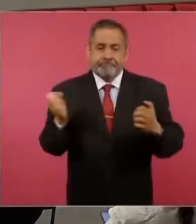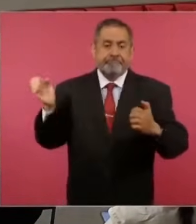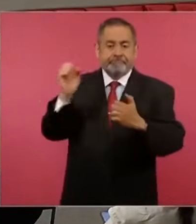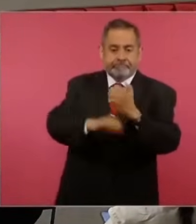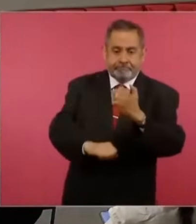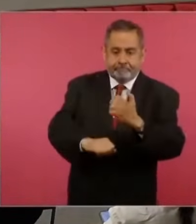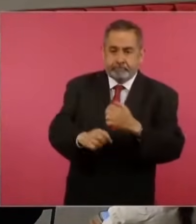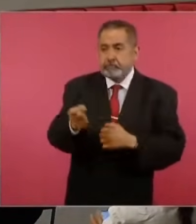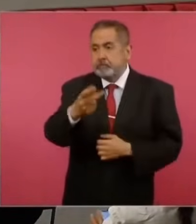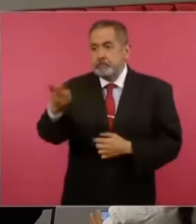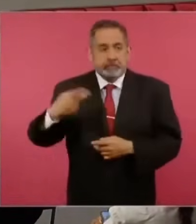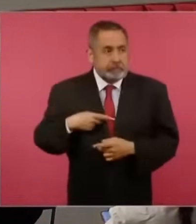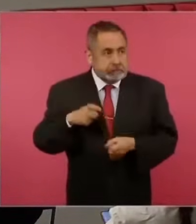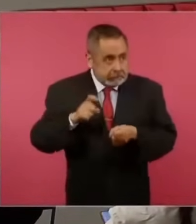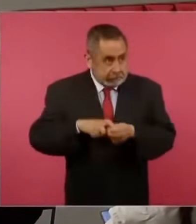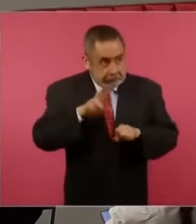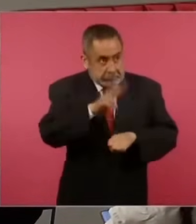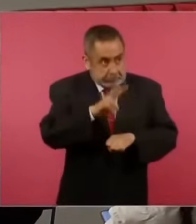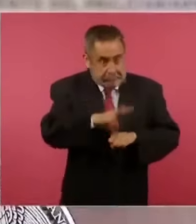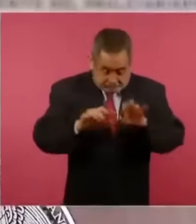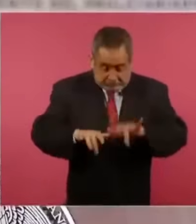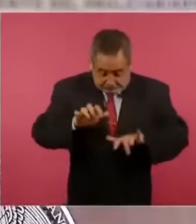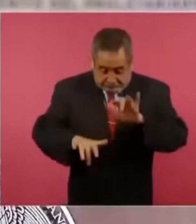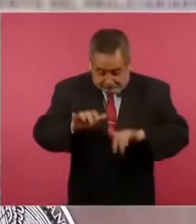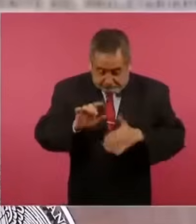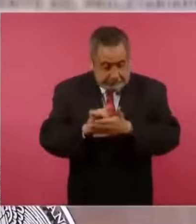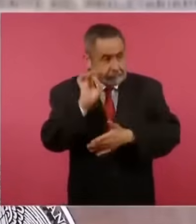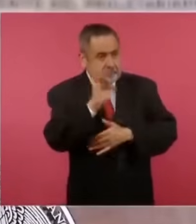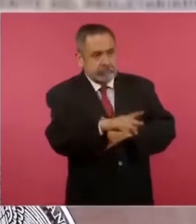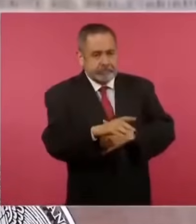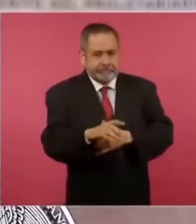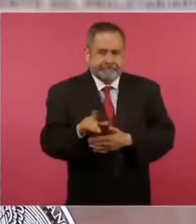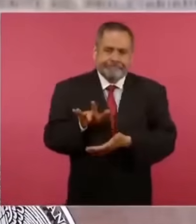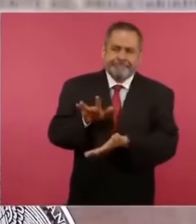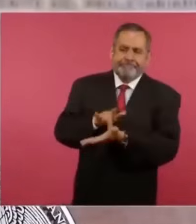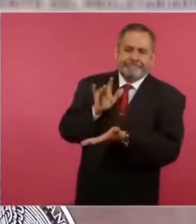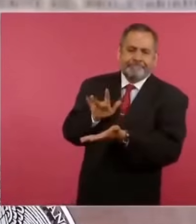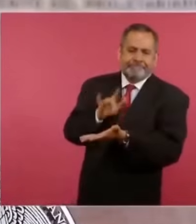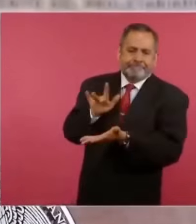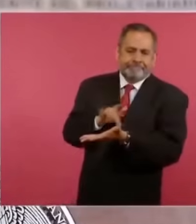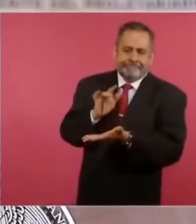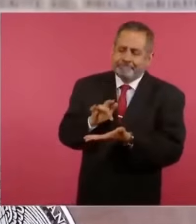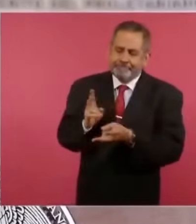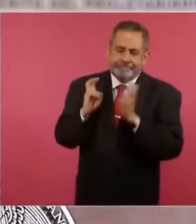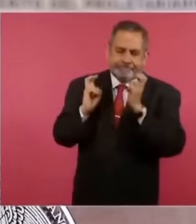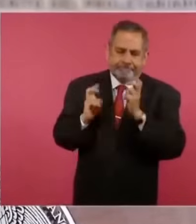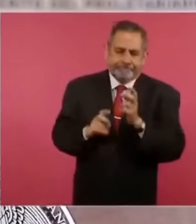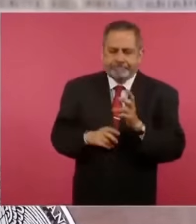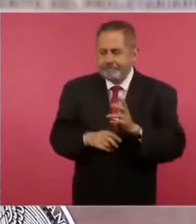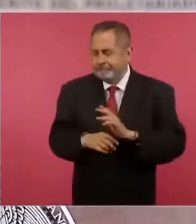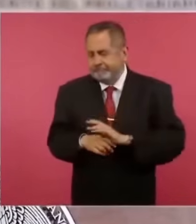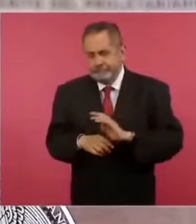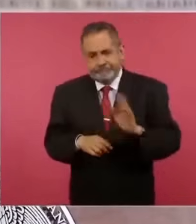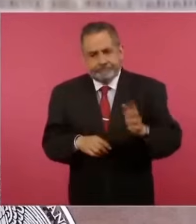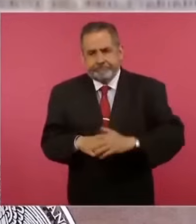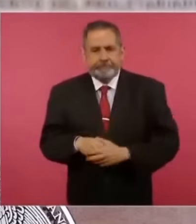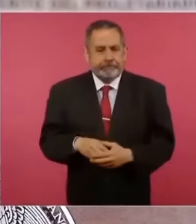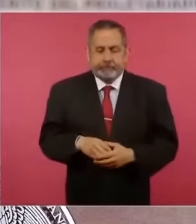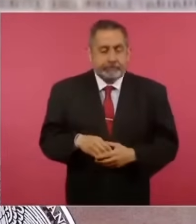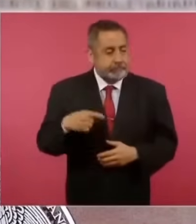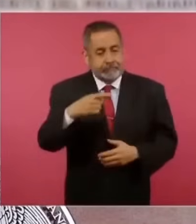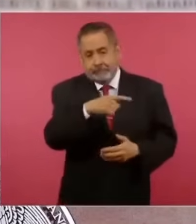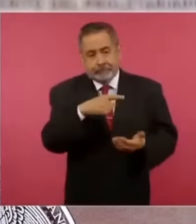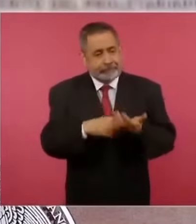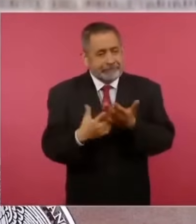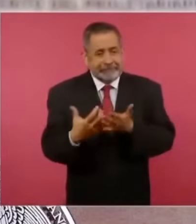es decir, robar datos personales. Existe una gran parte de la inversión que no ha sido contabilizada,